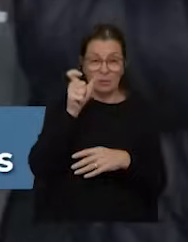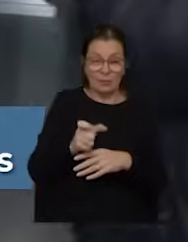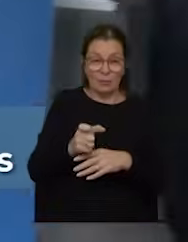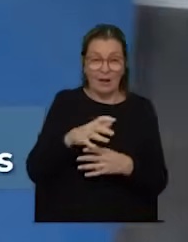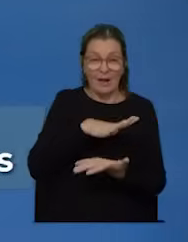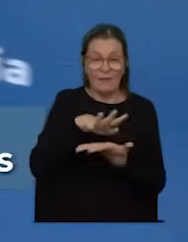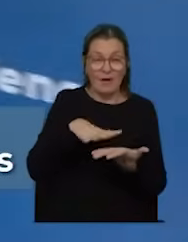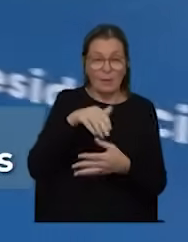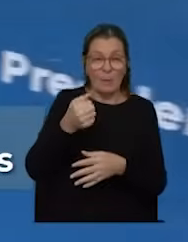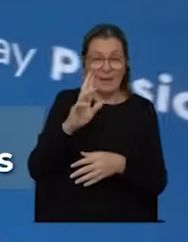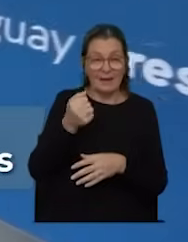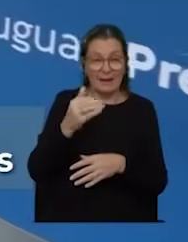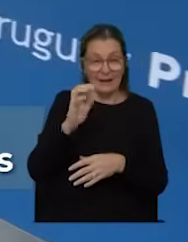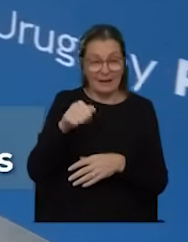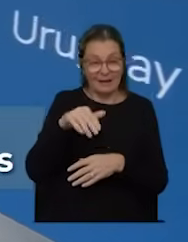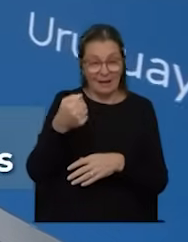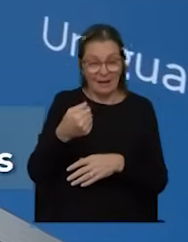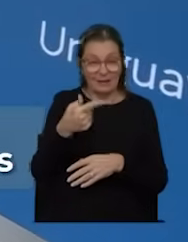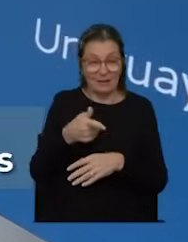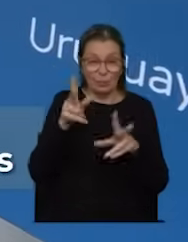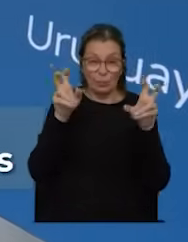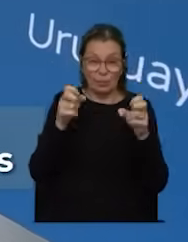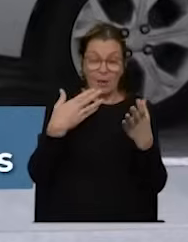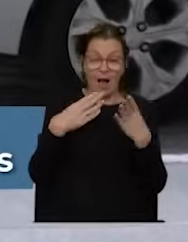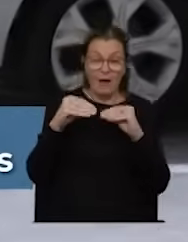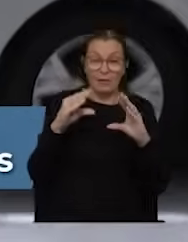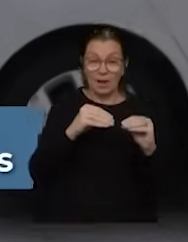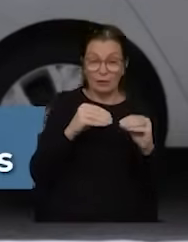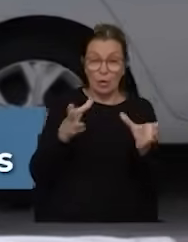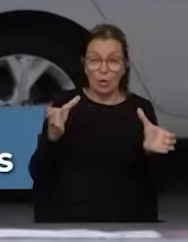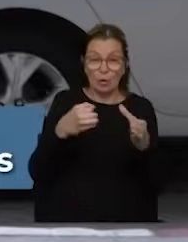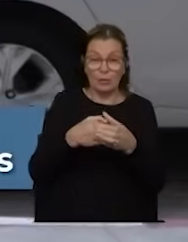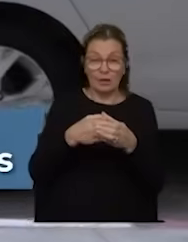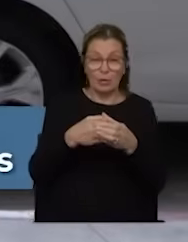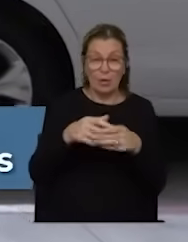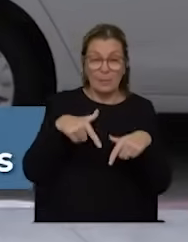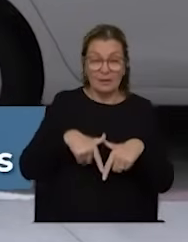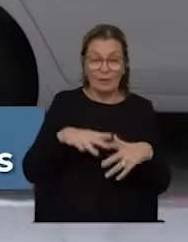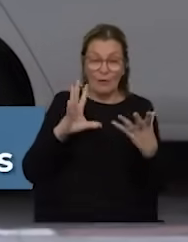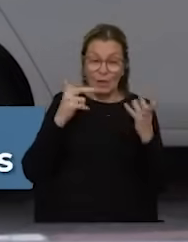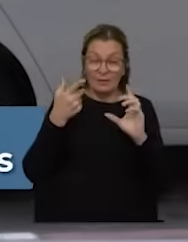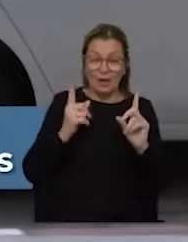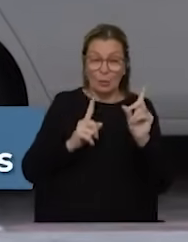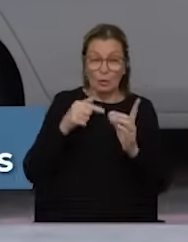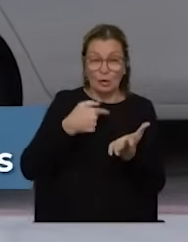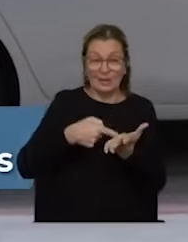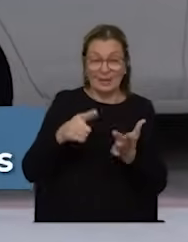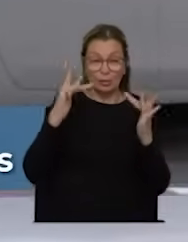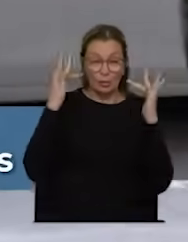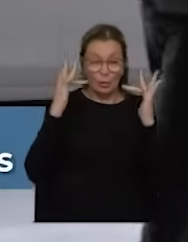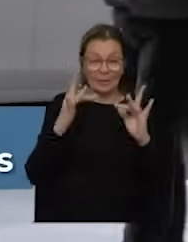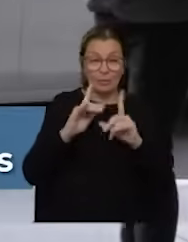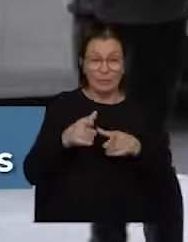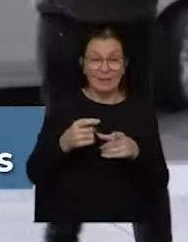barrio maracaná Ese fue uno de los temas que se tocaron en el consejo de ministros la violencia en algunos centros educativos